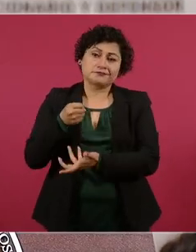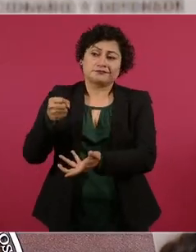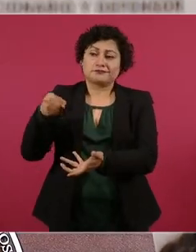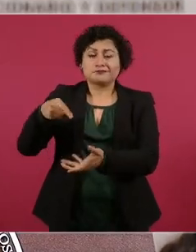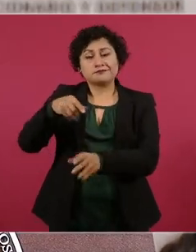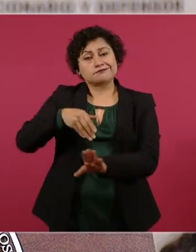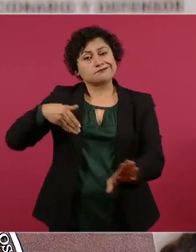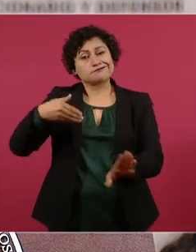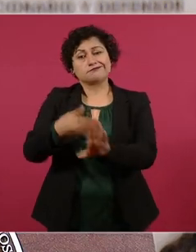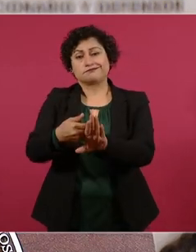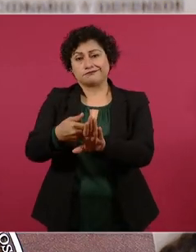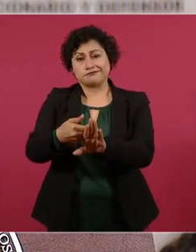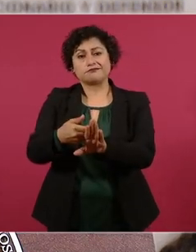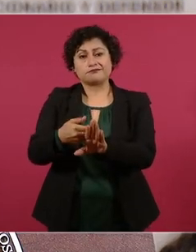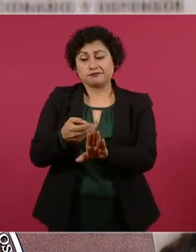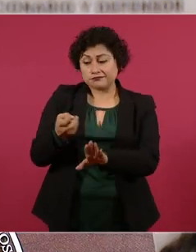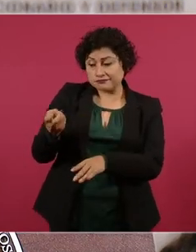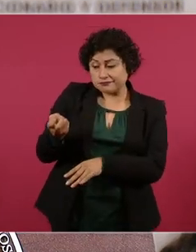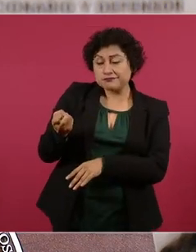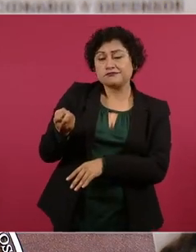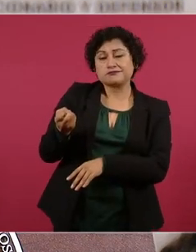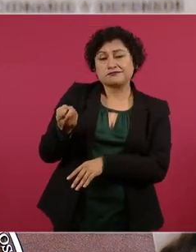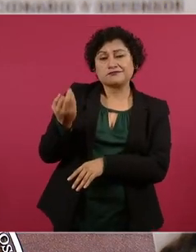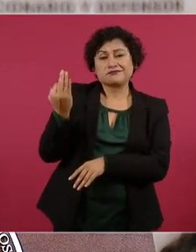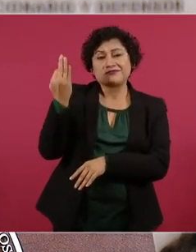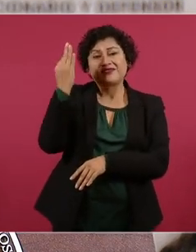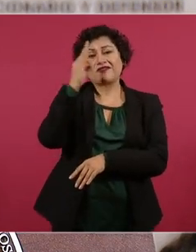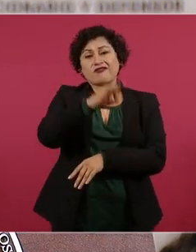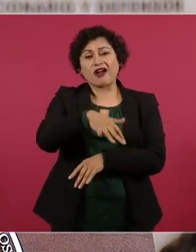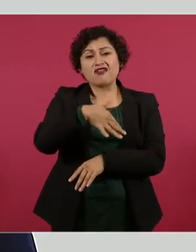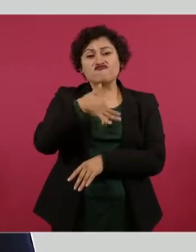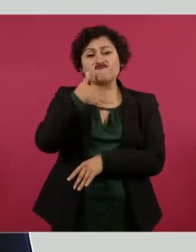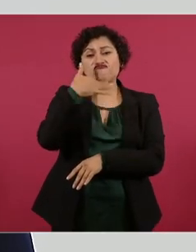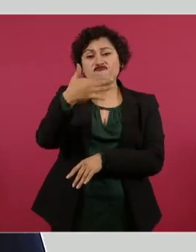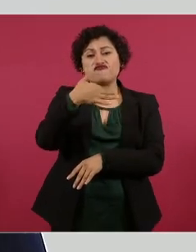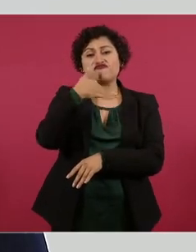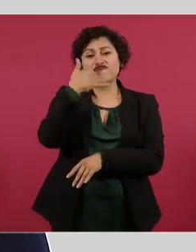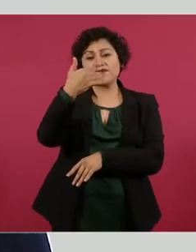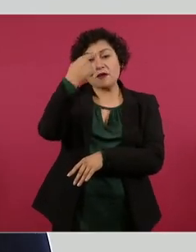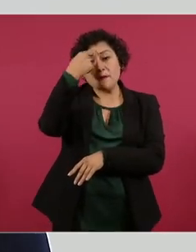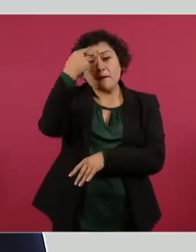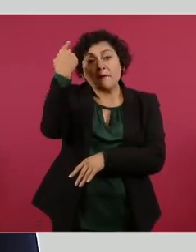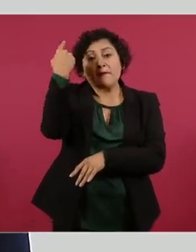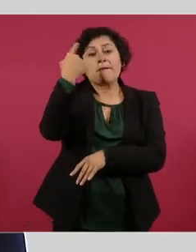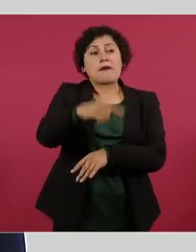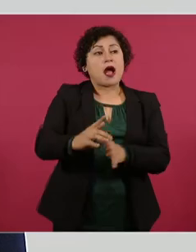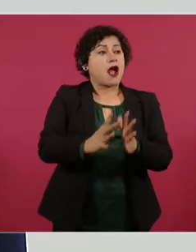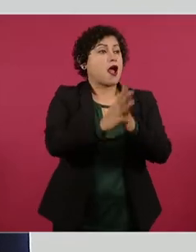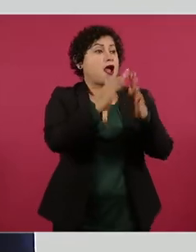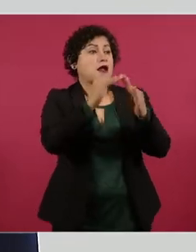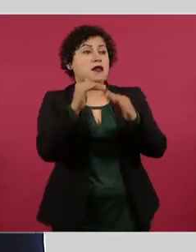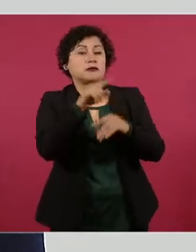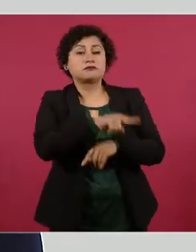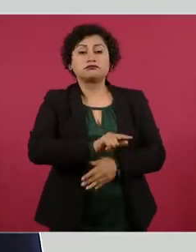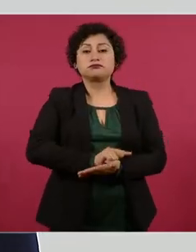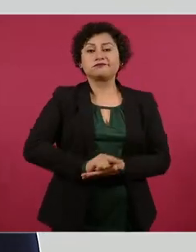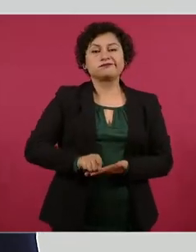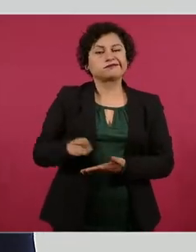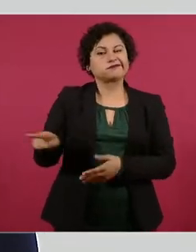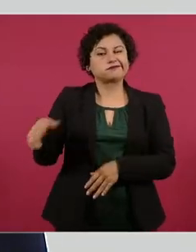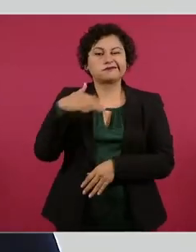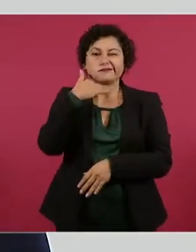representan un fraude para la democracia. Y también hasta aquí la demostración de que se